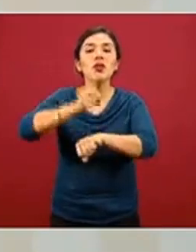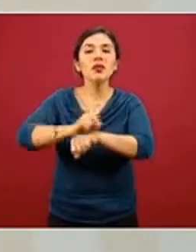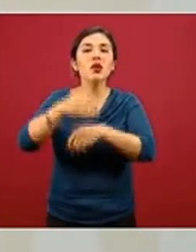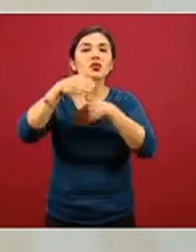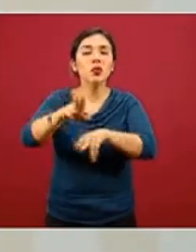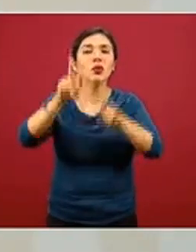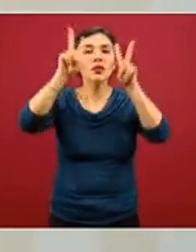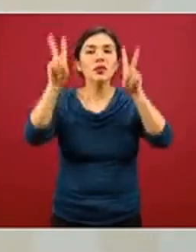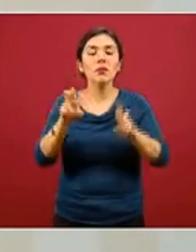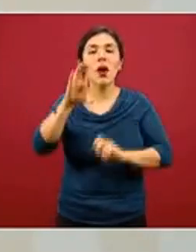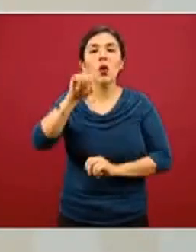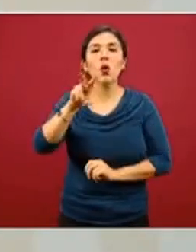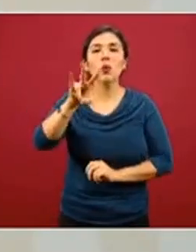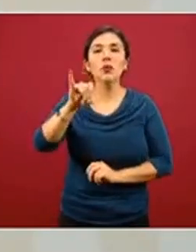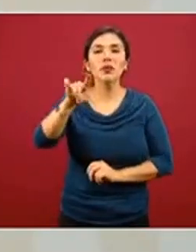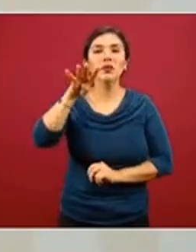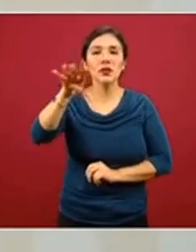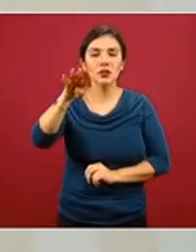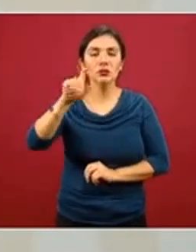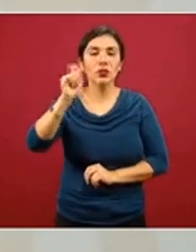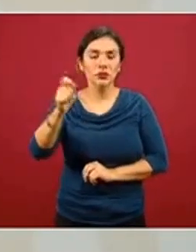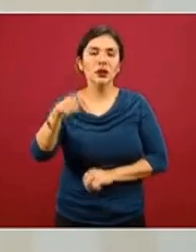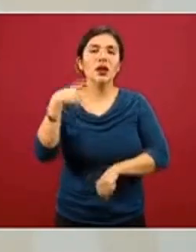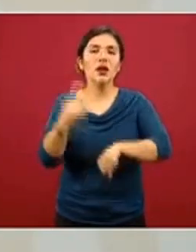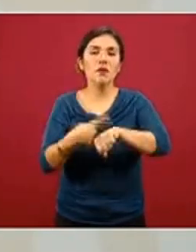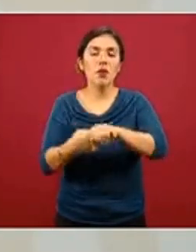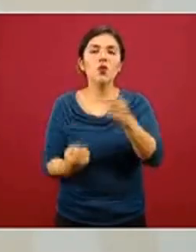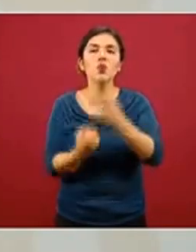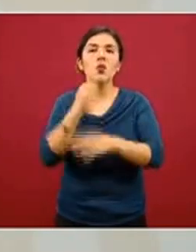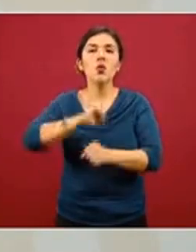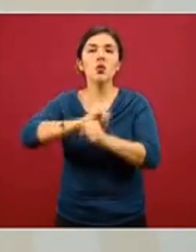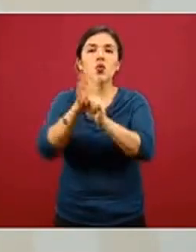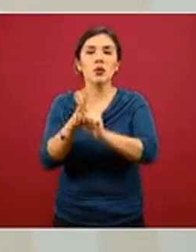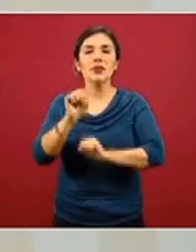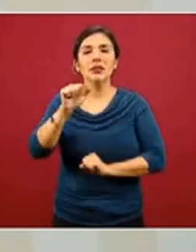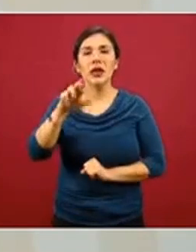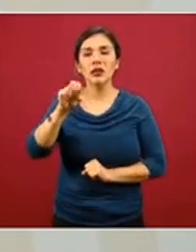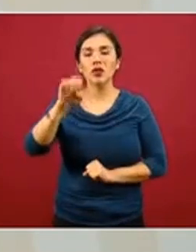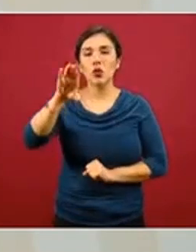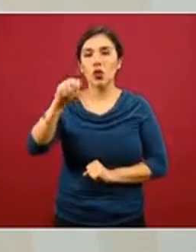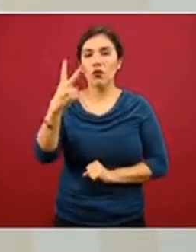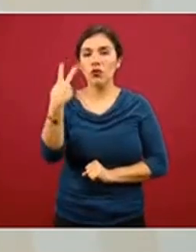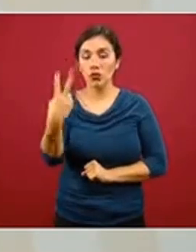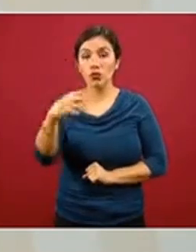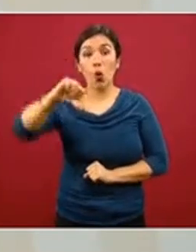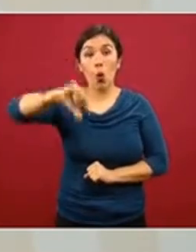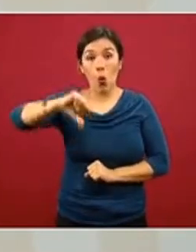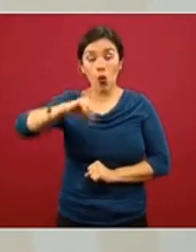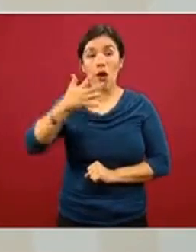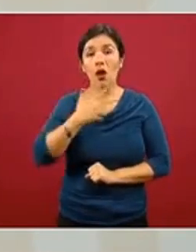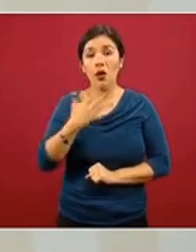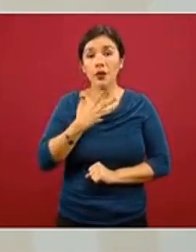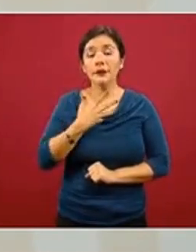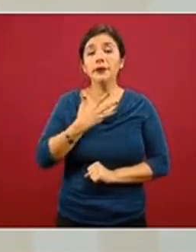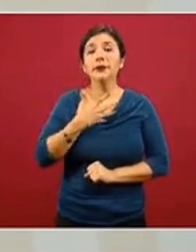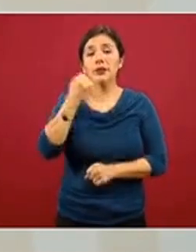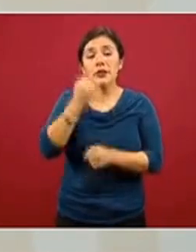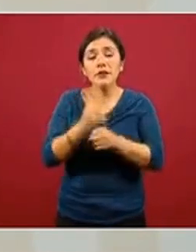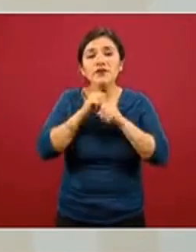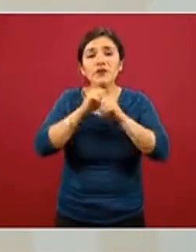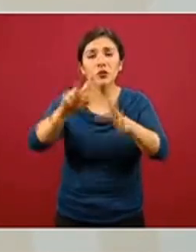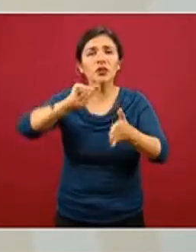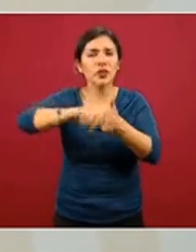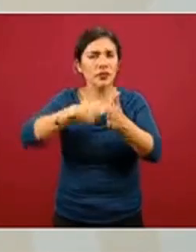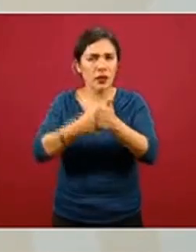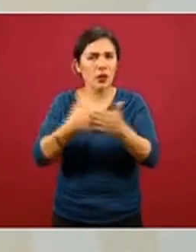sobre COVID-19, la pandemia causada por el nuevo coronavirus SARS-CoV-2. Hoy tenemos el informe